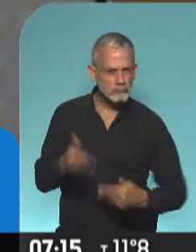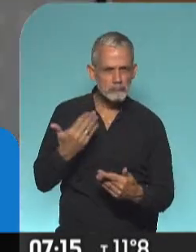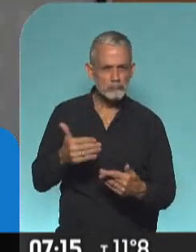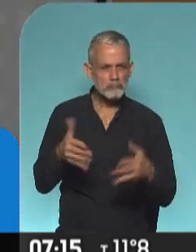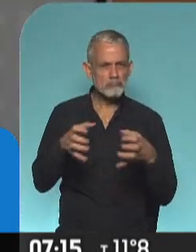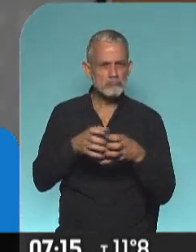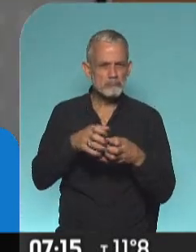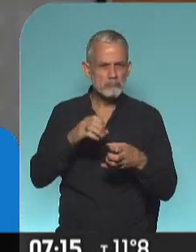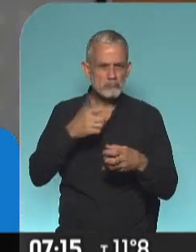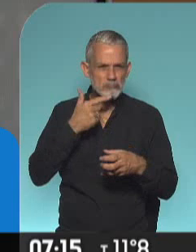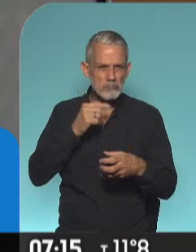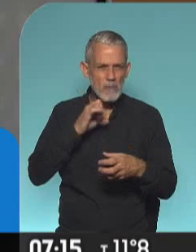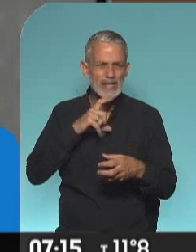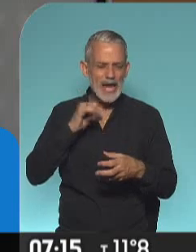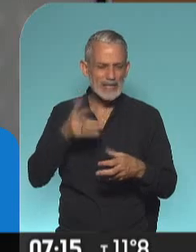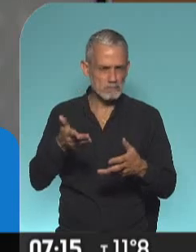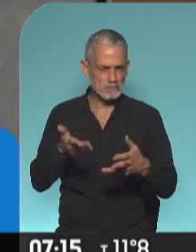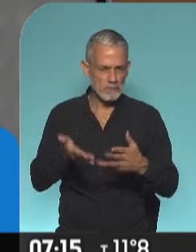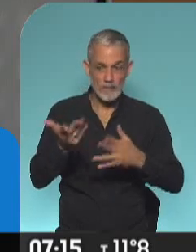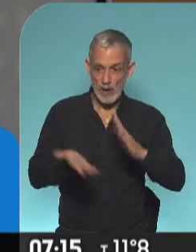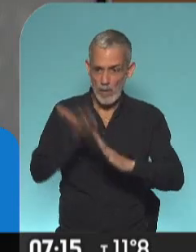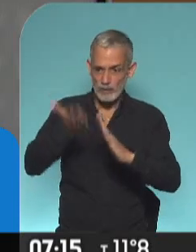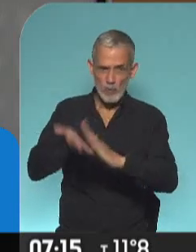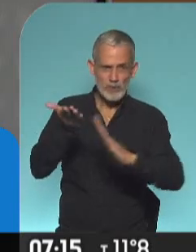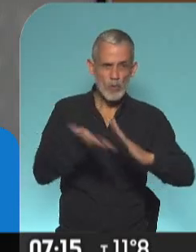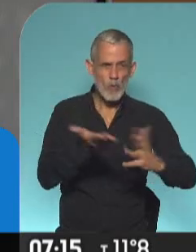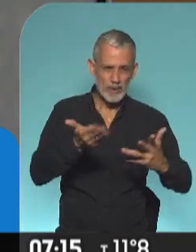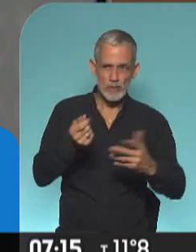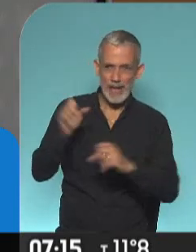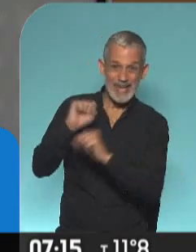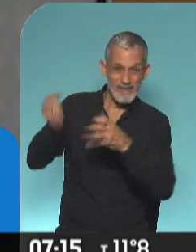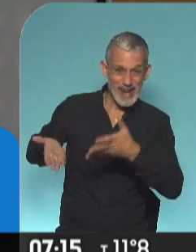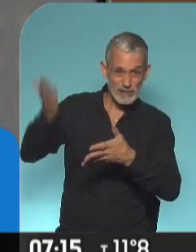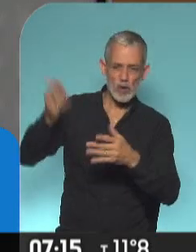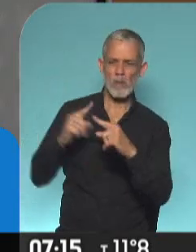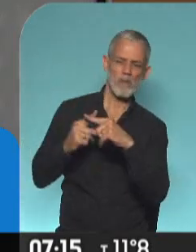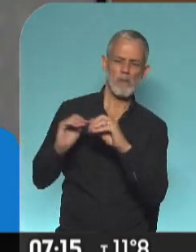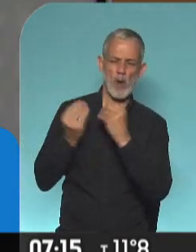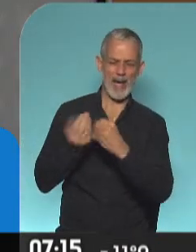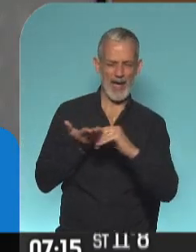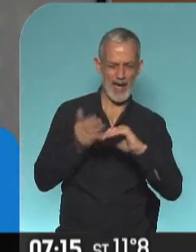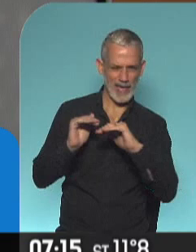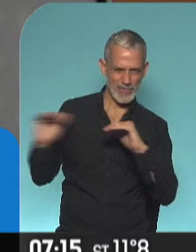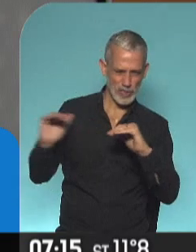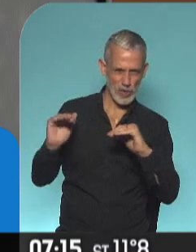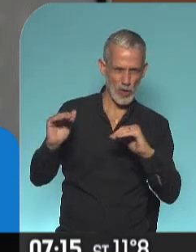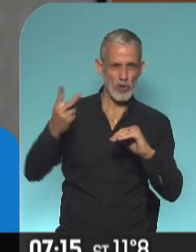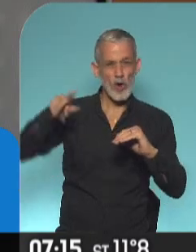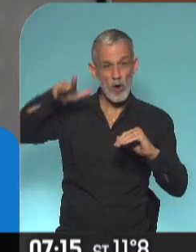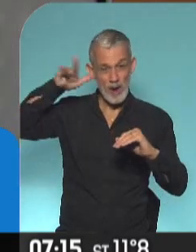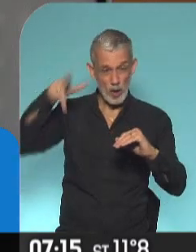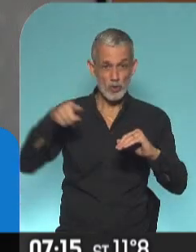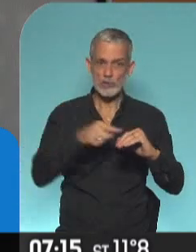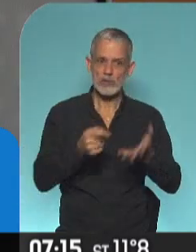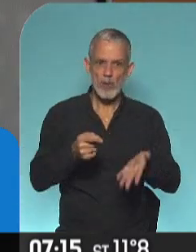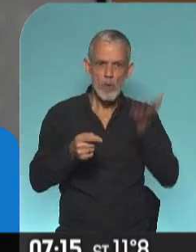Claro, y son todos incrementos que están, o sea, como decíamos, la inflación entonces es un promedio y estos aumentos dieron